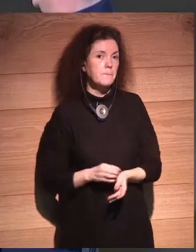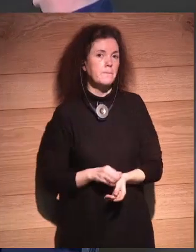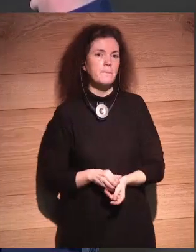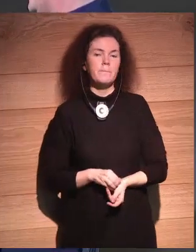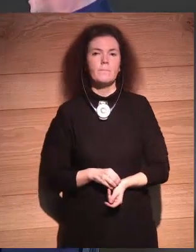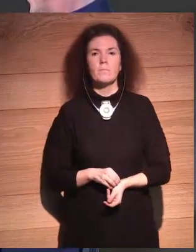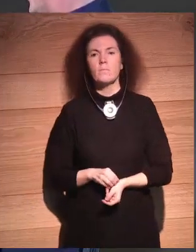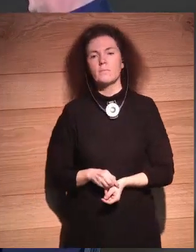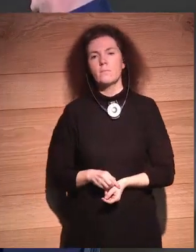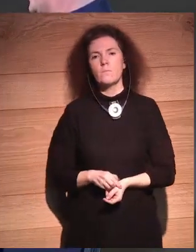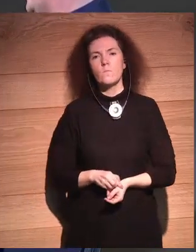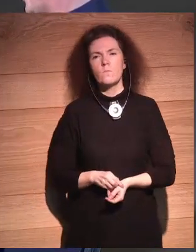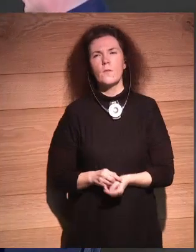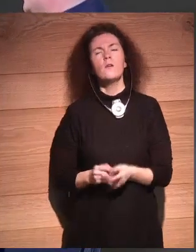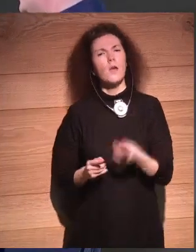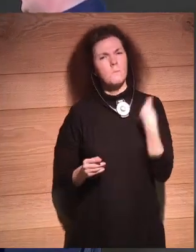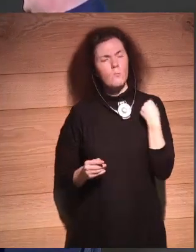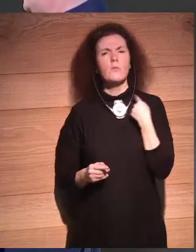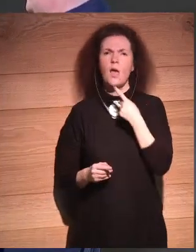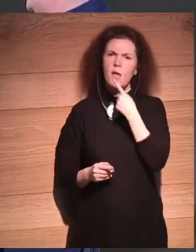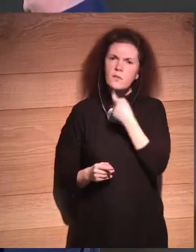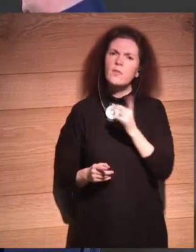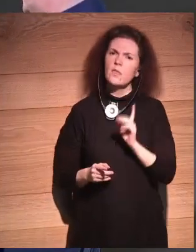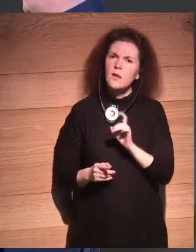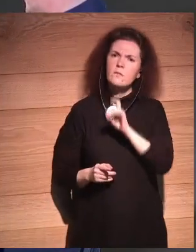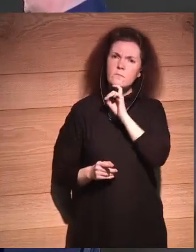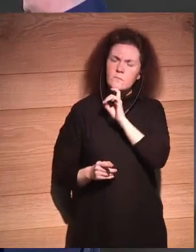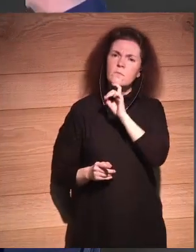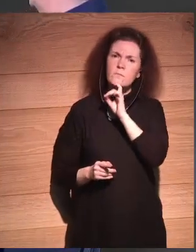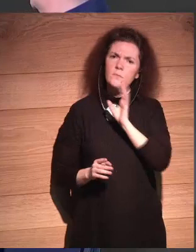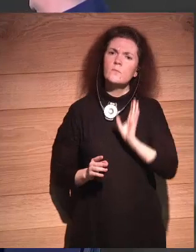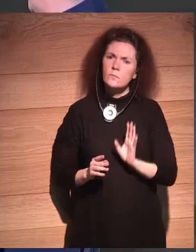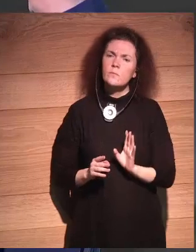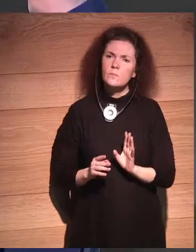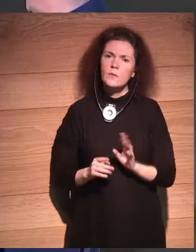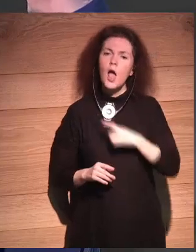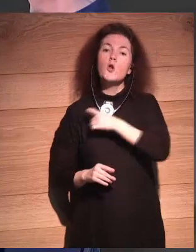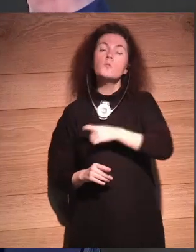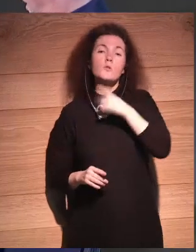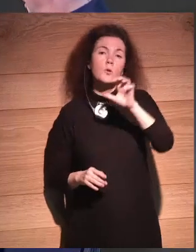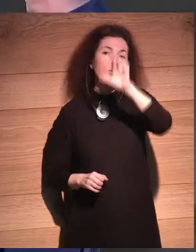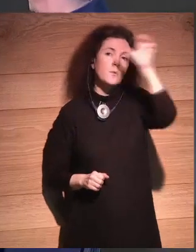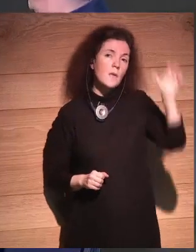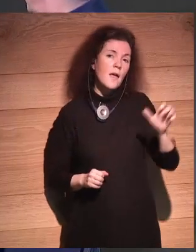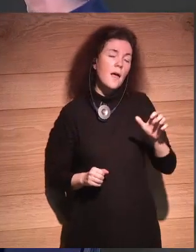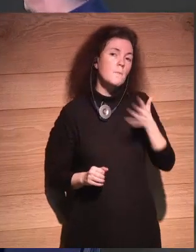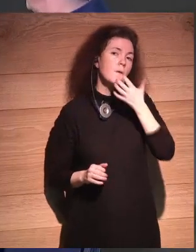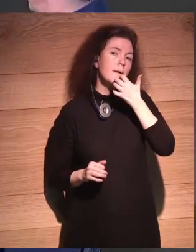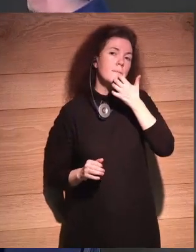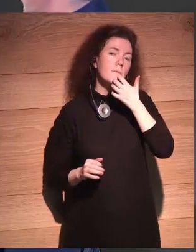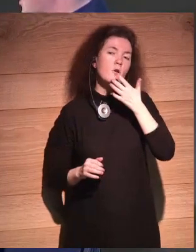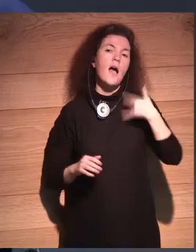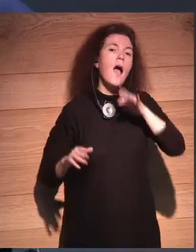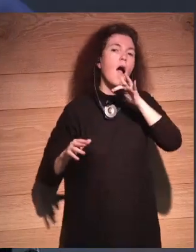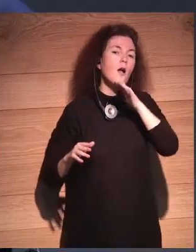Yeah, that's a difficult question, but Sí, esto es una cuestión muy difícil. La Comisión Europea, por ejemplo, solo ha